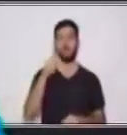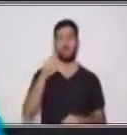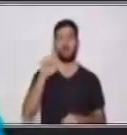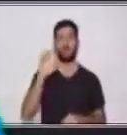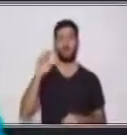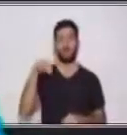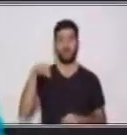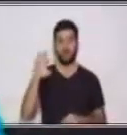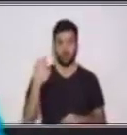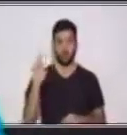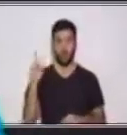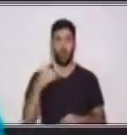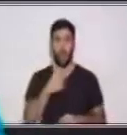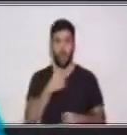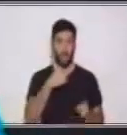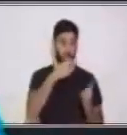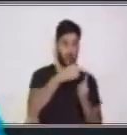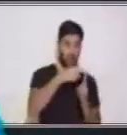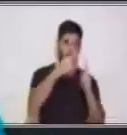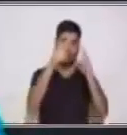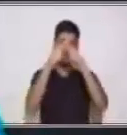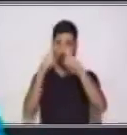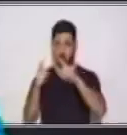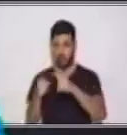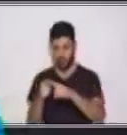escaleno, que tiene sus tres lados